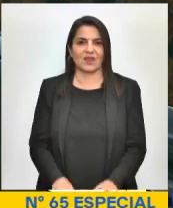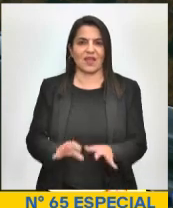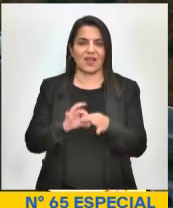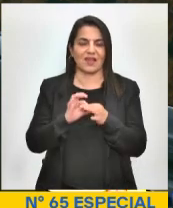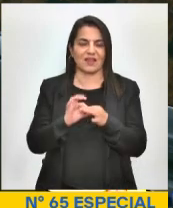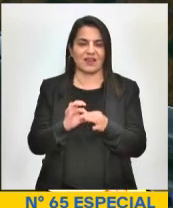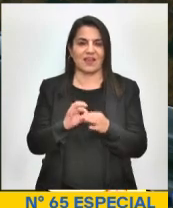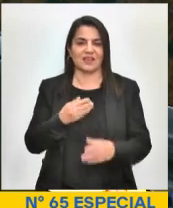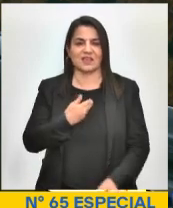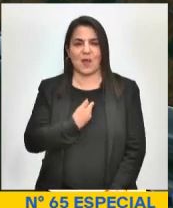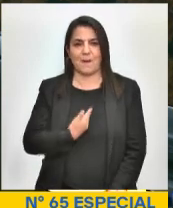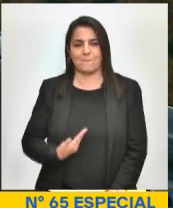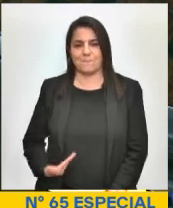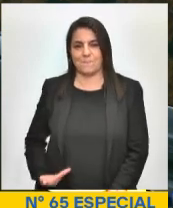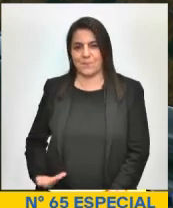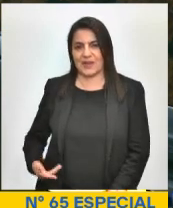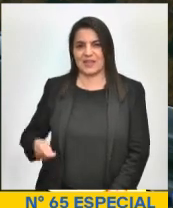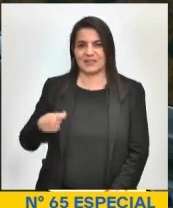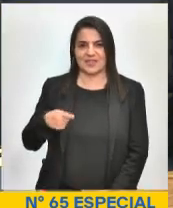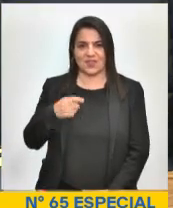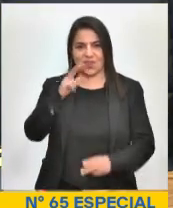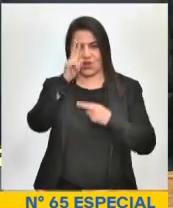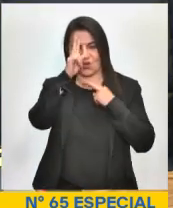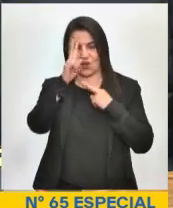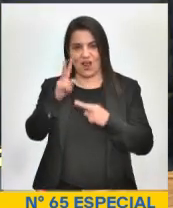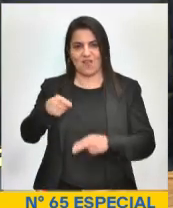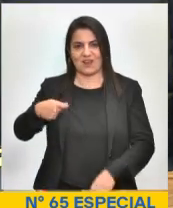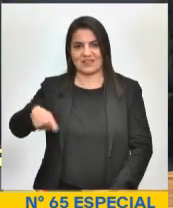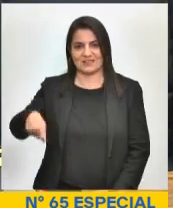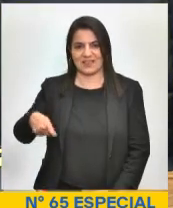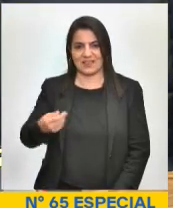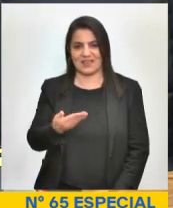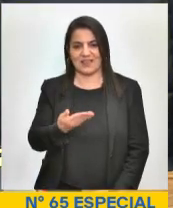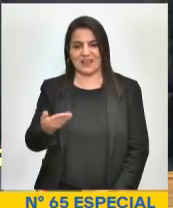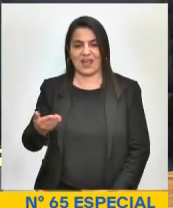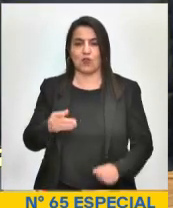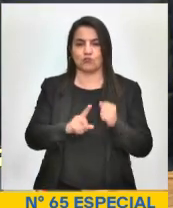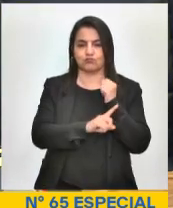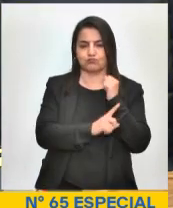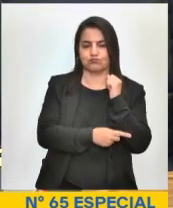Gracias, presidente. Honorable Senado, defensa.